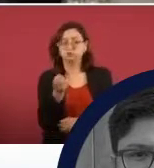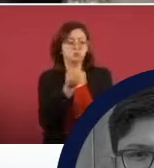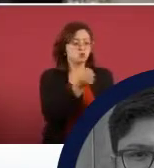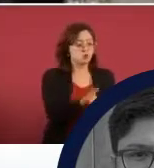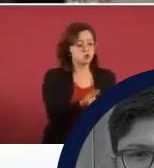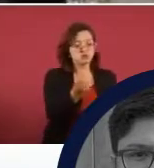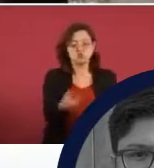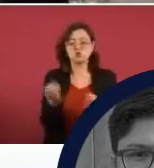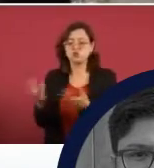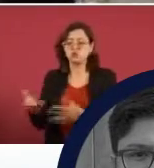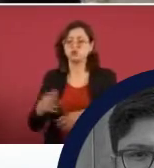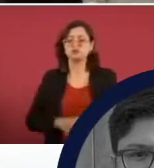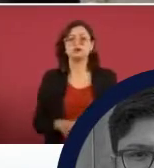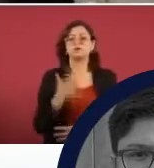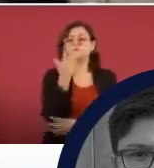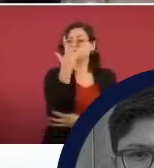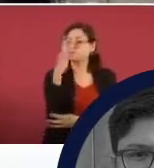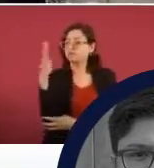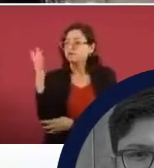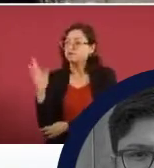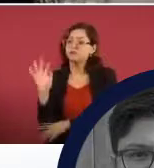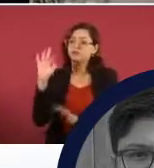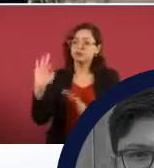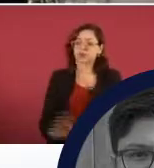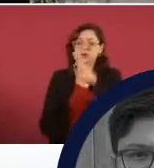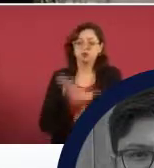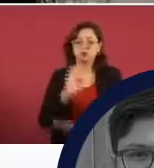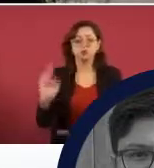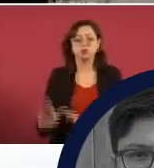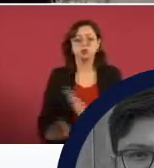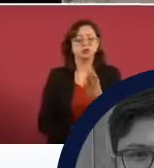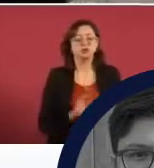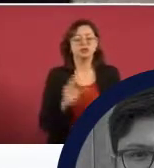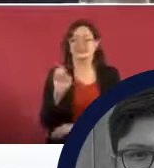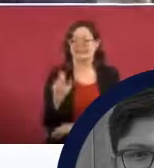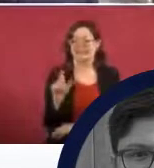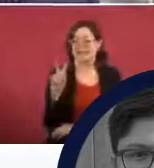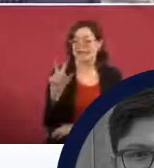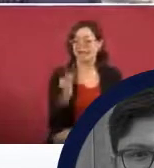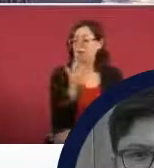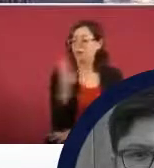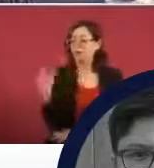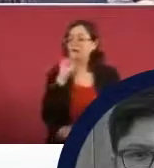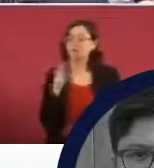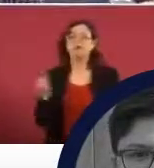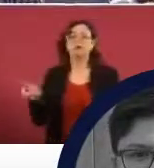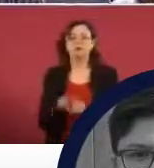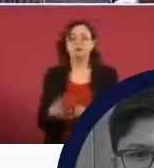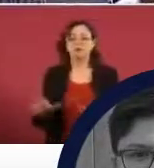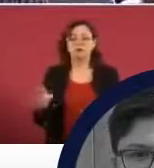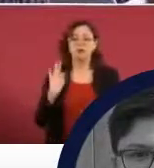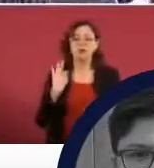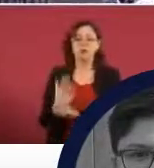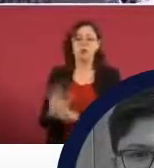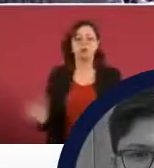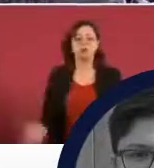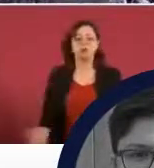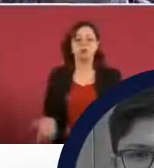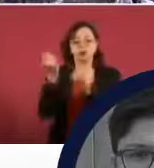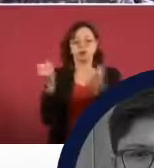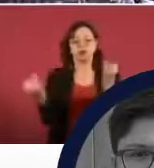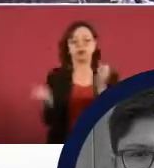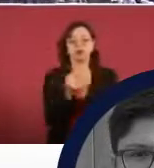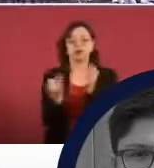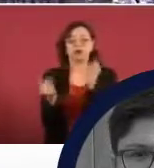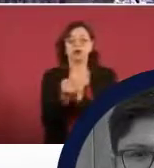y tiene poder político. Y, pero sin duda el principal riesgo a la gobernabilidad,